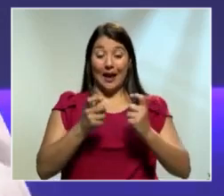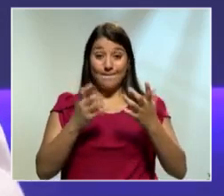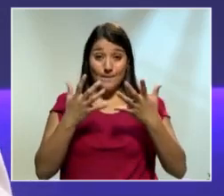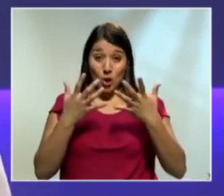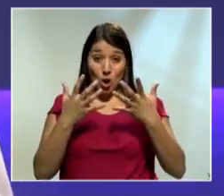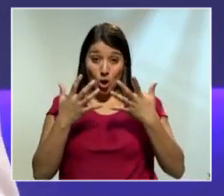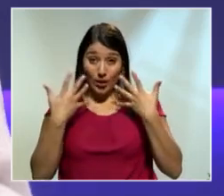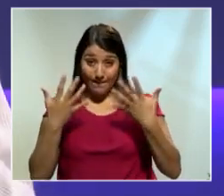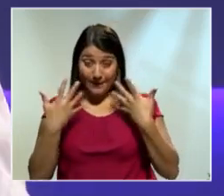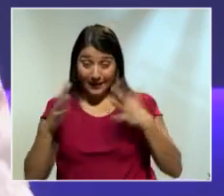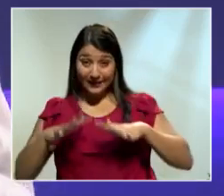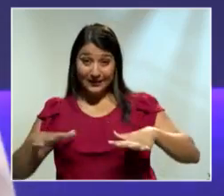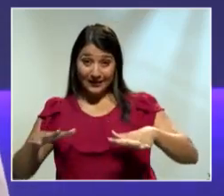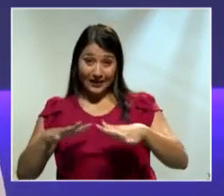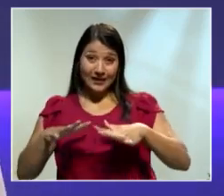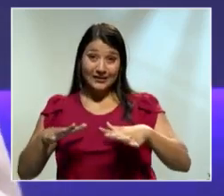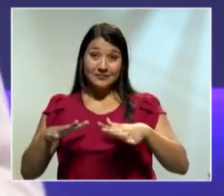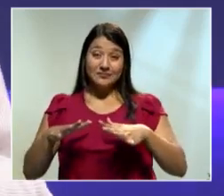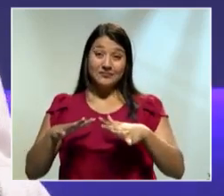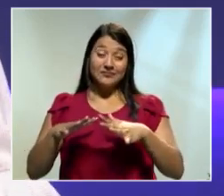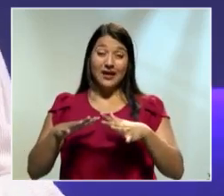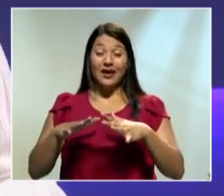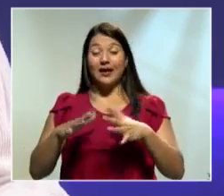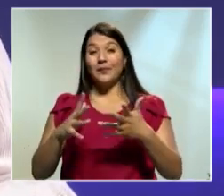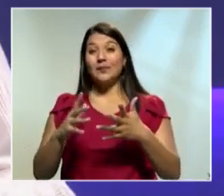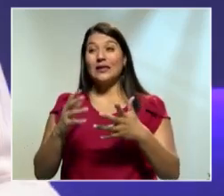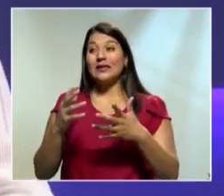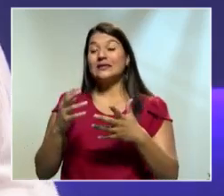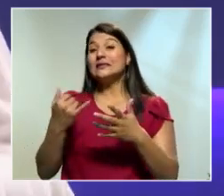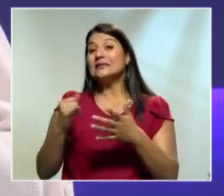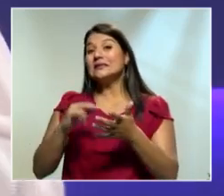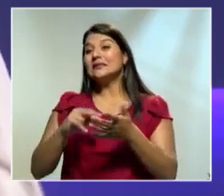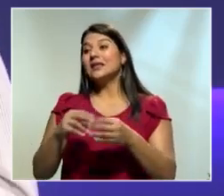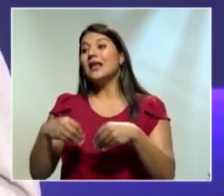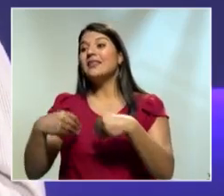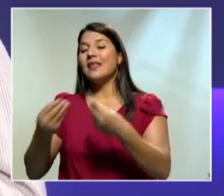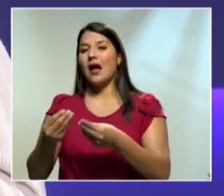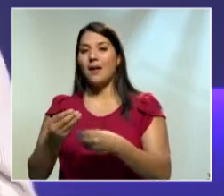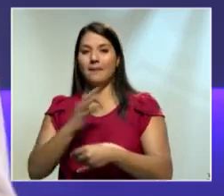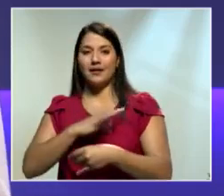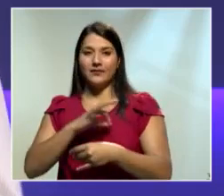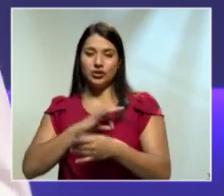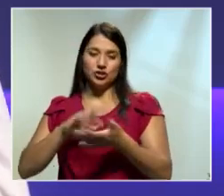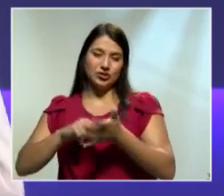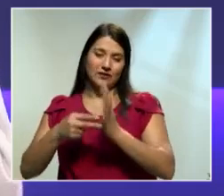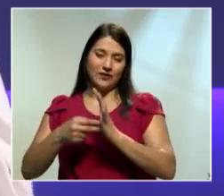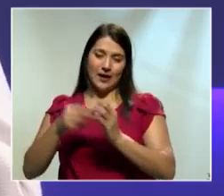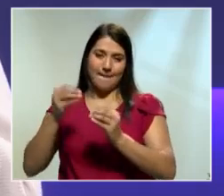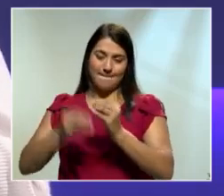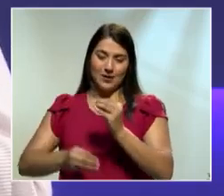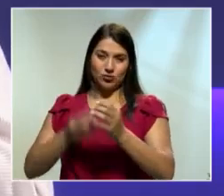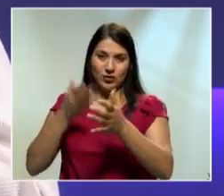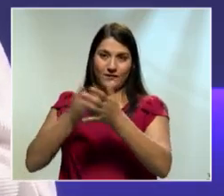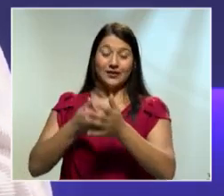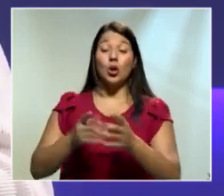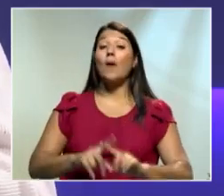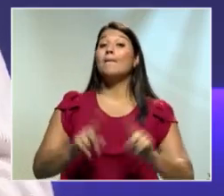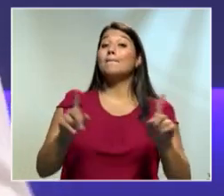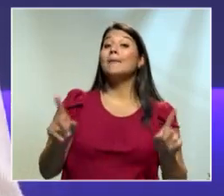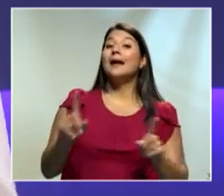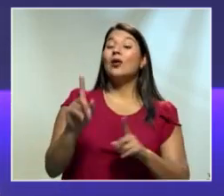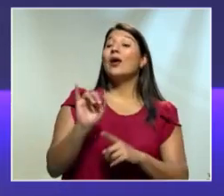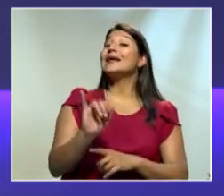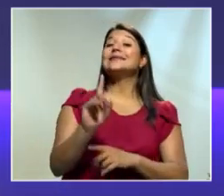baja, pero las personas de menor edad son las que están diciendo, ok, no es solamente por nosotros, no es un tema de nuestro país nada